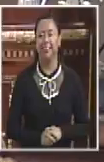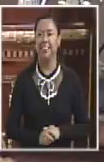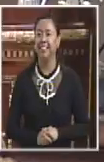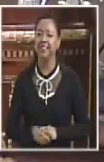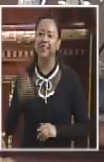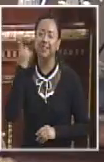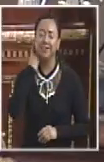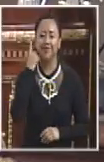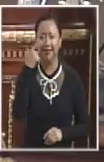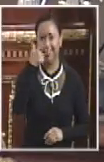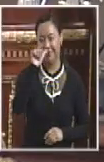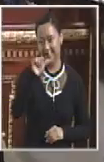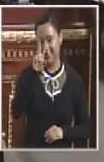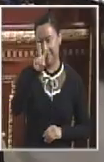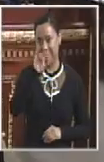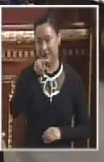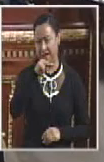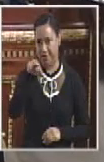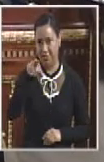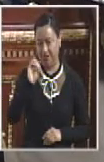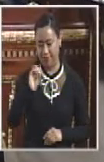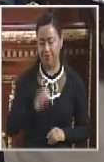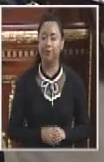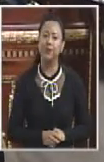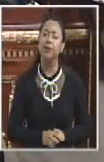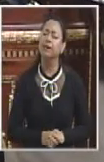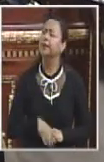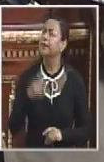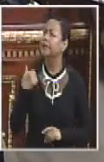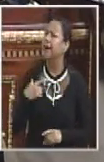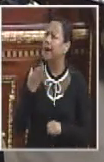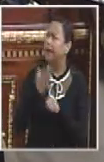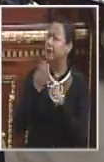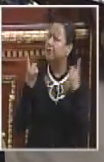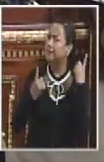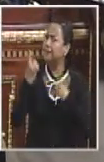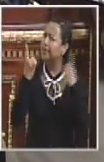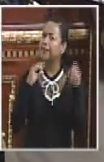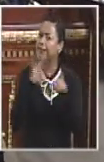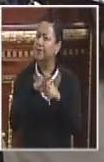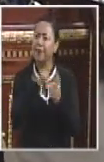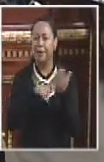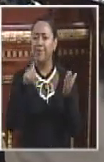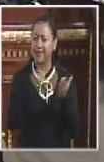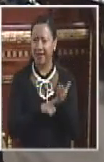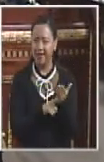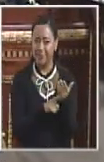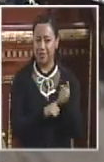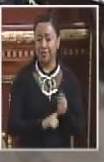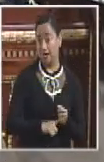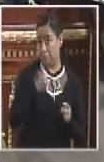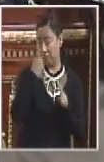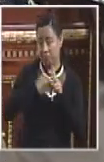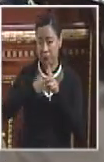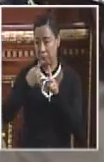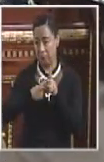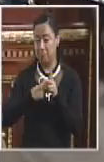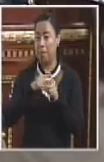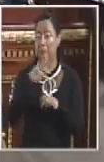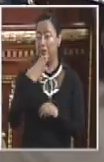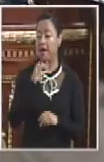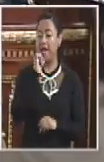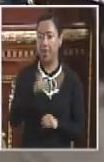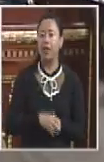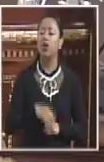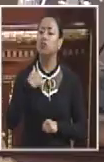Diputado Gaviño. Como hay duda en la votación y que le hayan contado bien los votos,